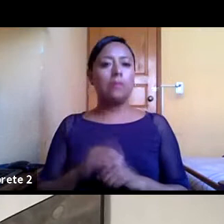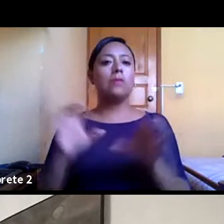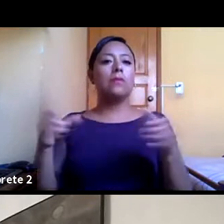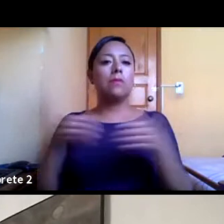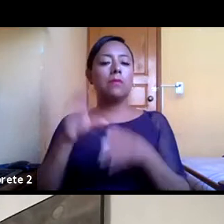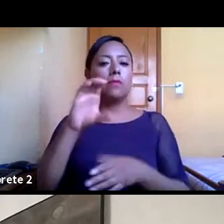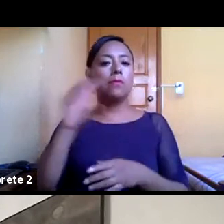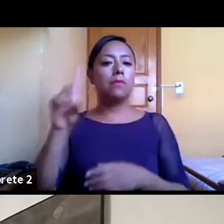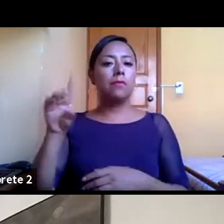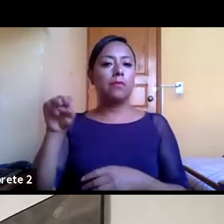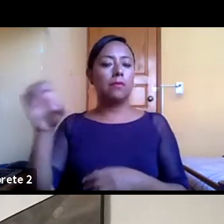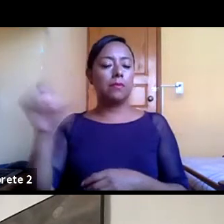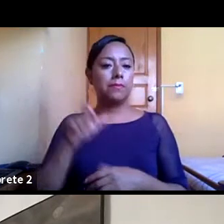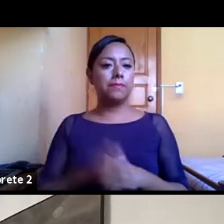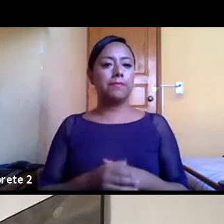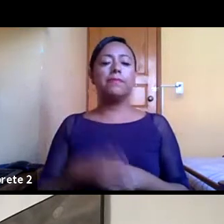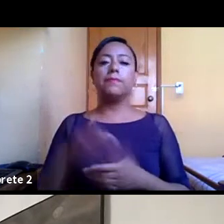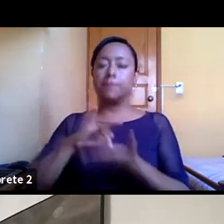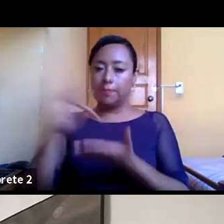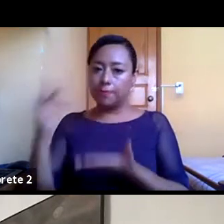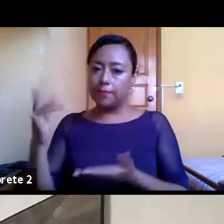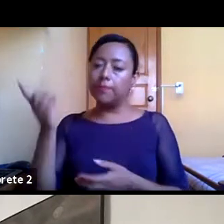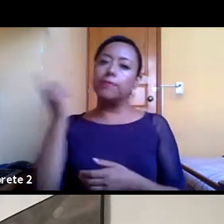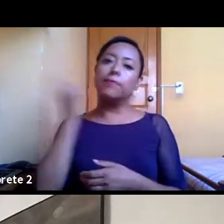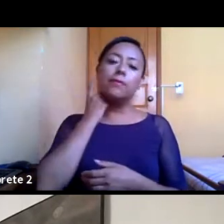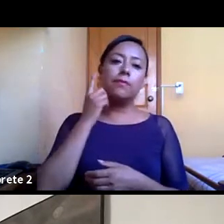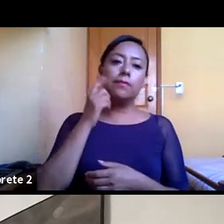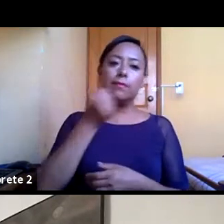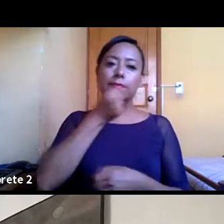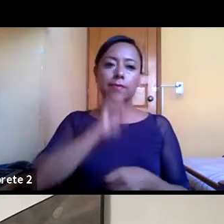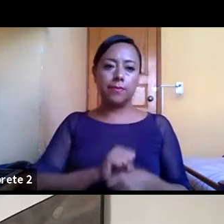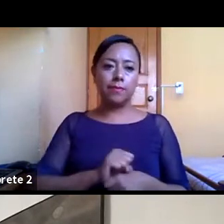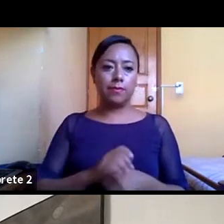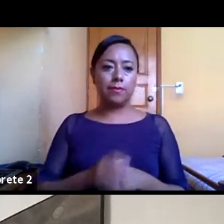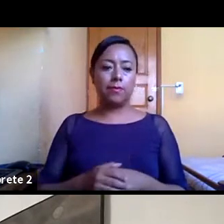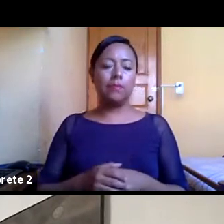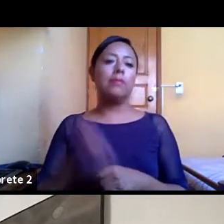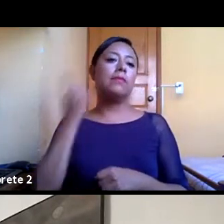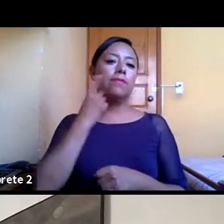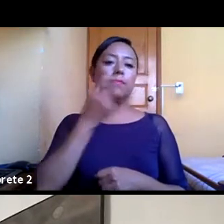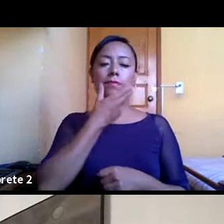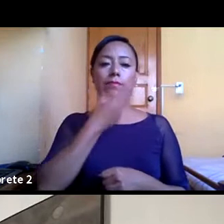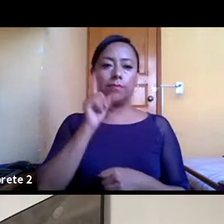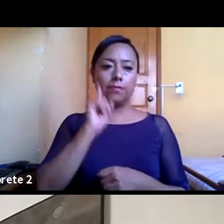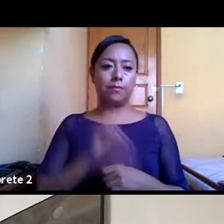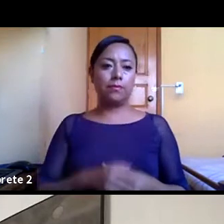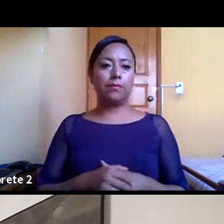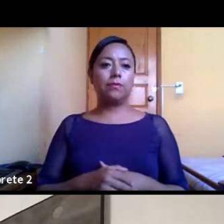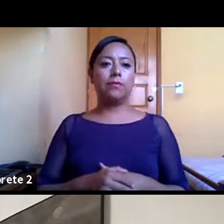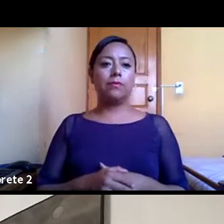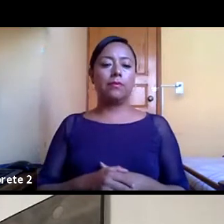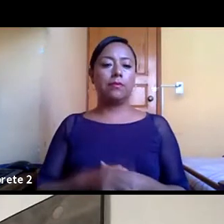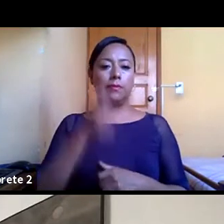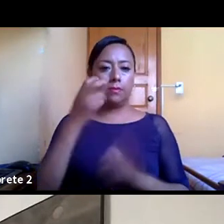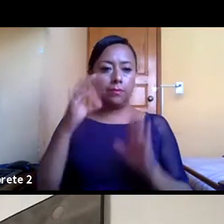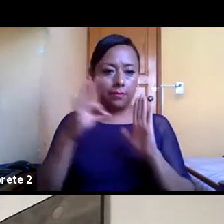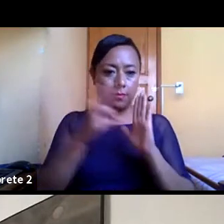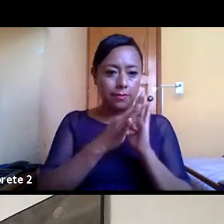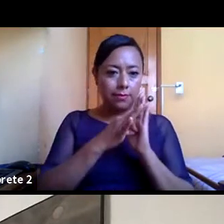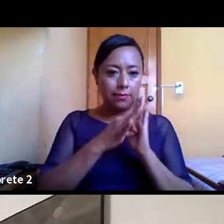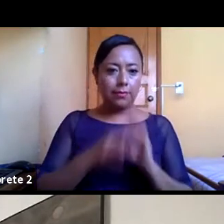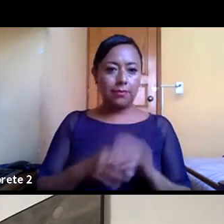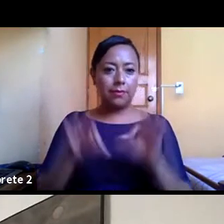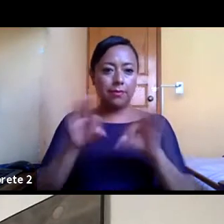presidenta. Gracias, diputado secretario. Diputados en este, y diputados y diputadas, en este punto es